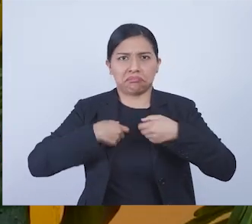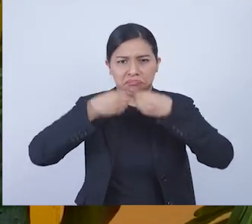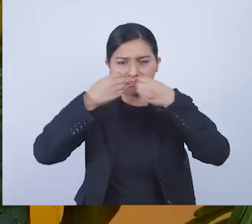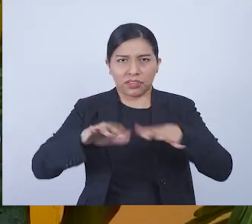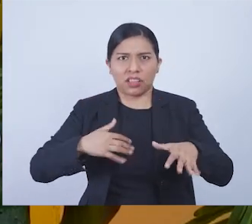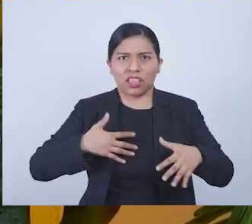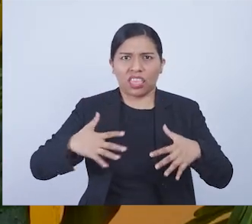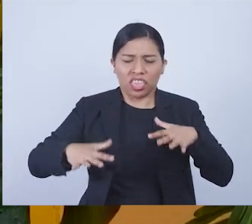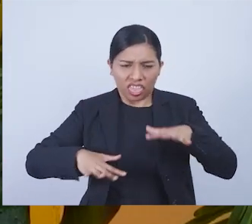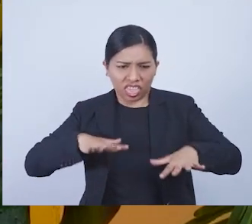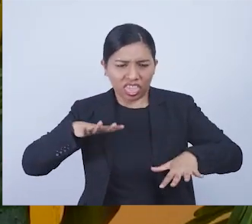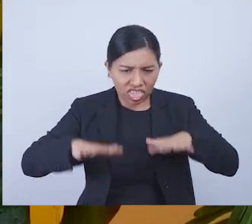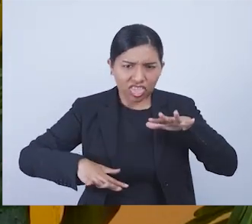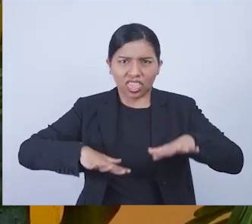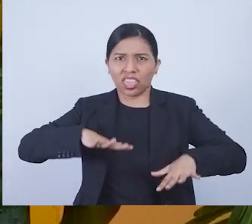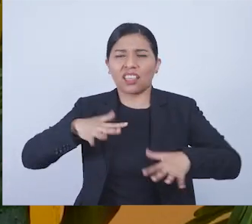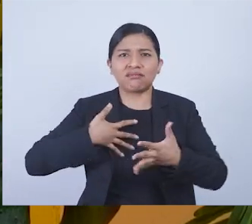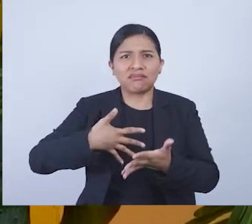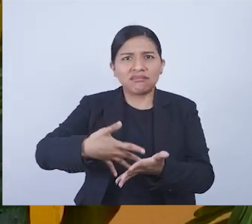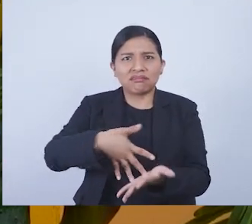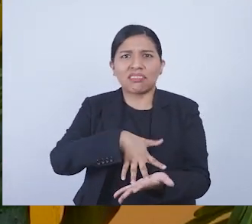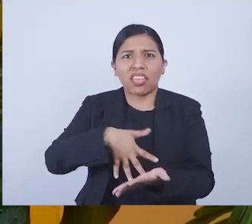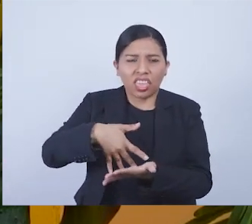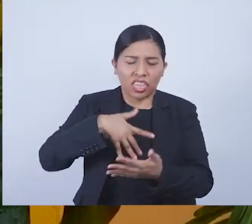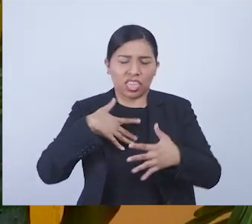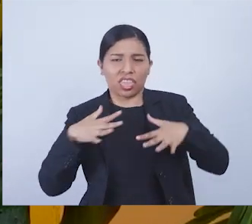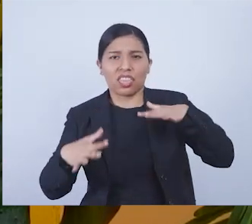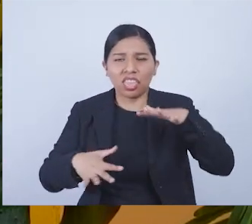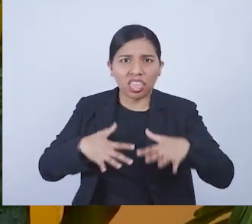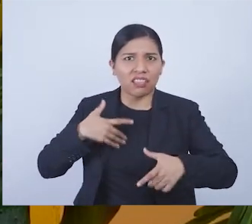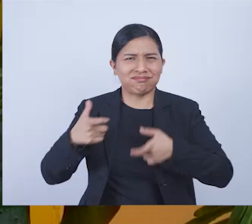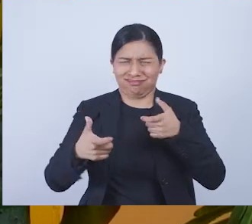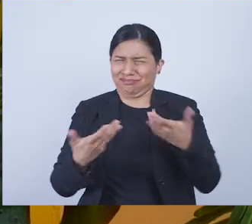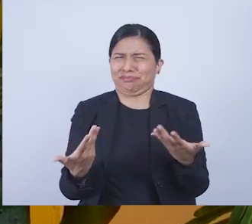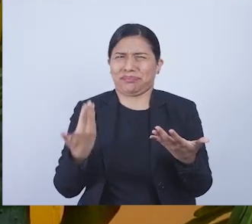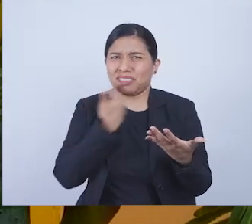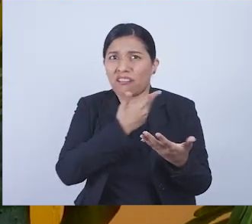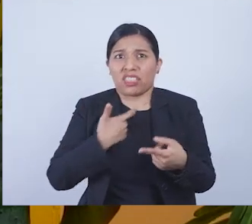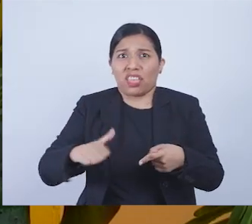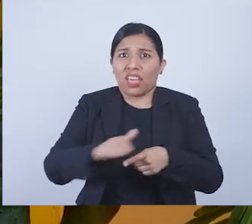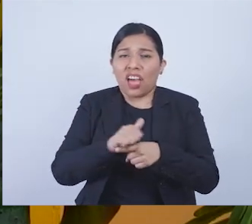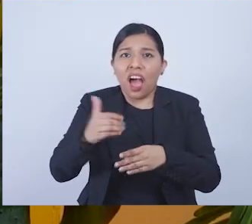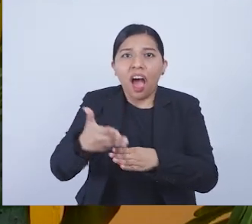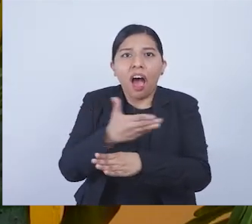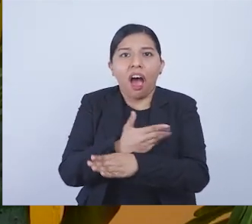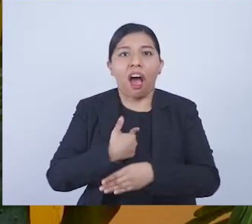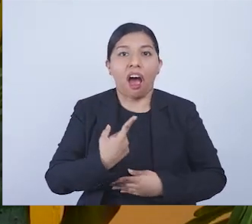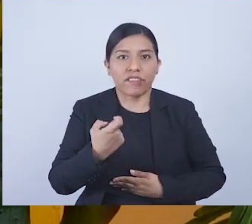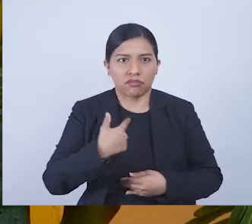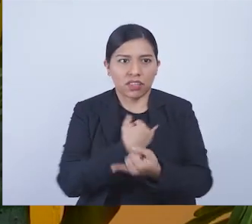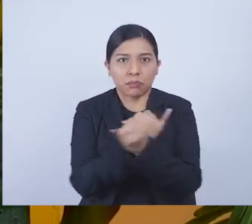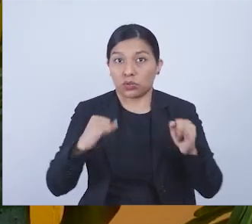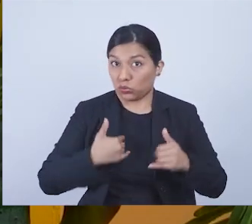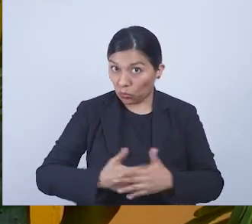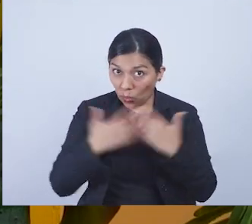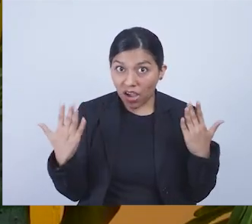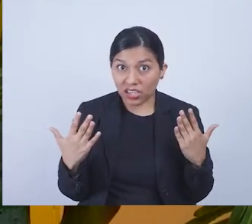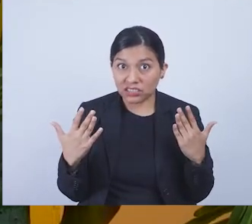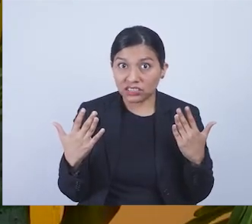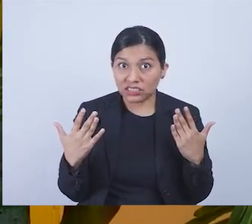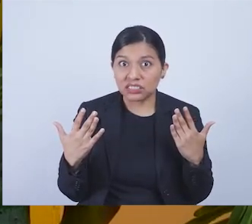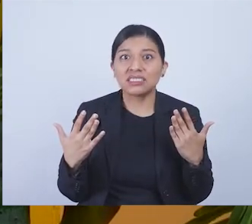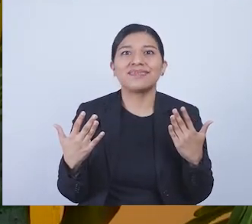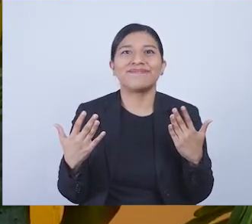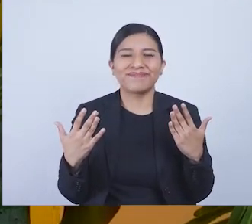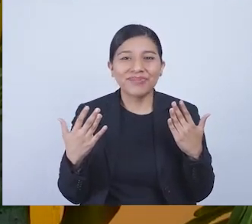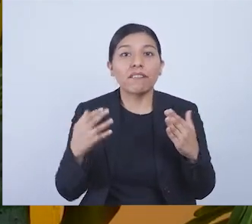el equilibrio, la lateralidad, la coordinación, y con esto voy perdiendo mi independencia. Se habló que al niño